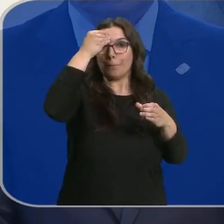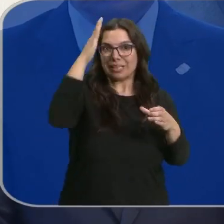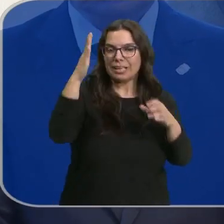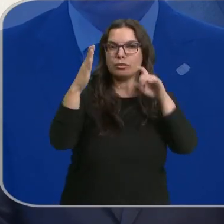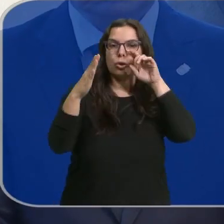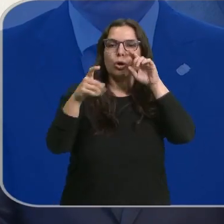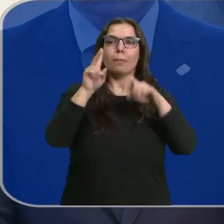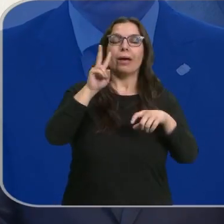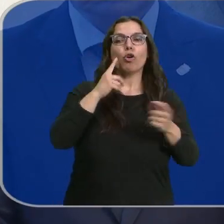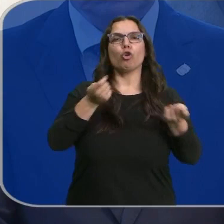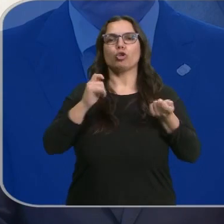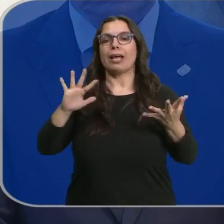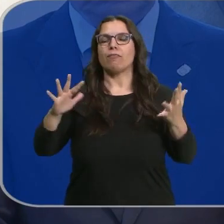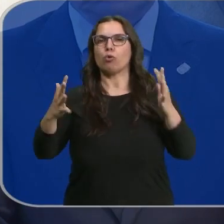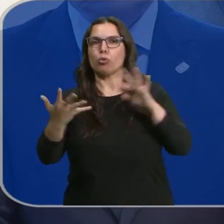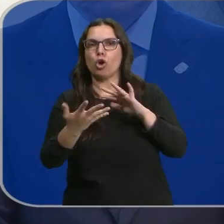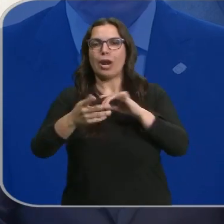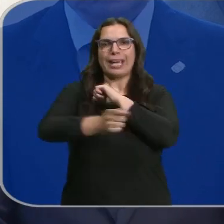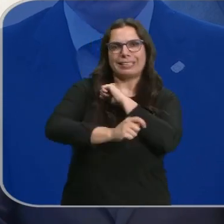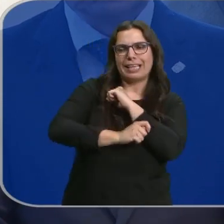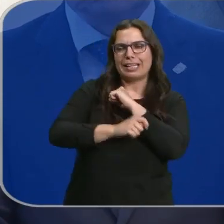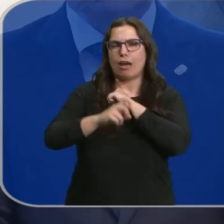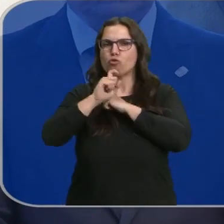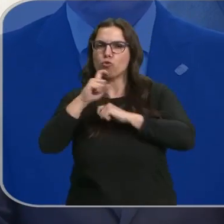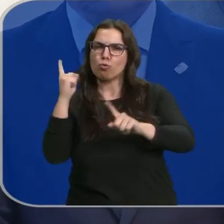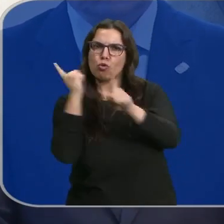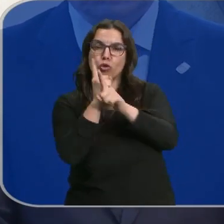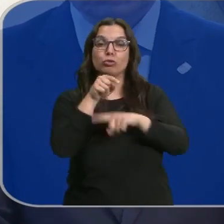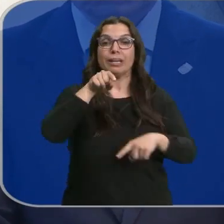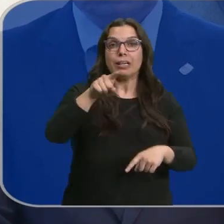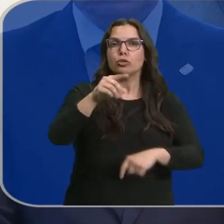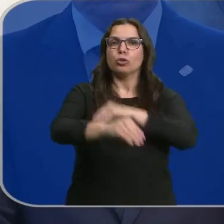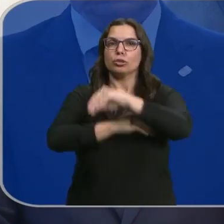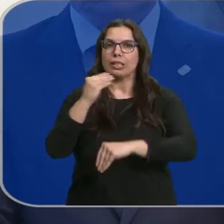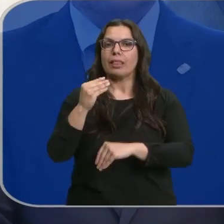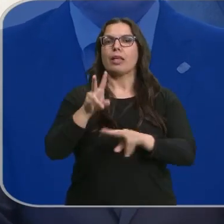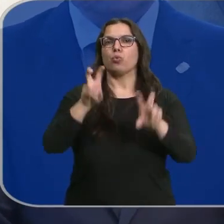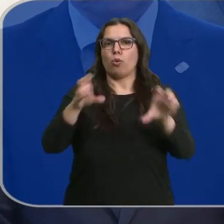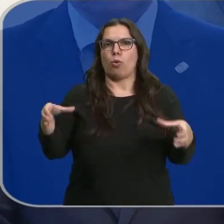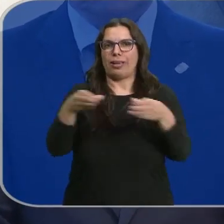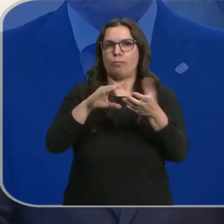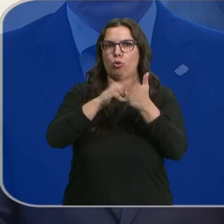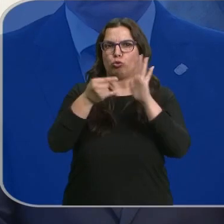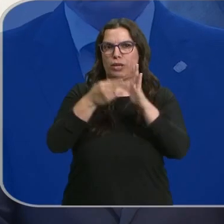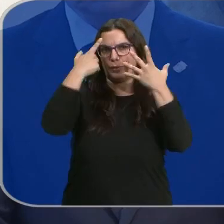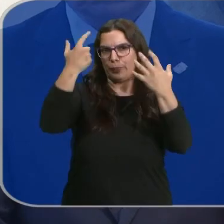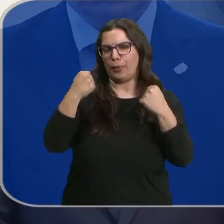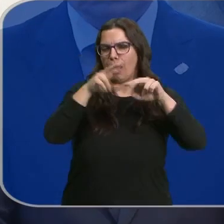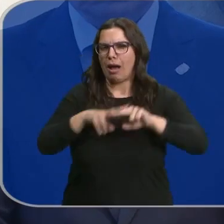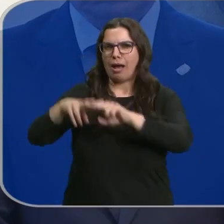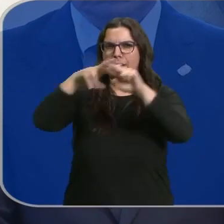sobre cuál es la evolución del incendio, cuáles son las estrategias para atacarlo, y eso va a ser a través de unos nuevos equipos de técnicos,